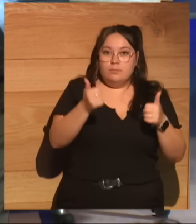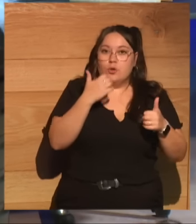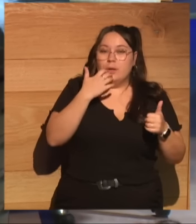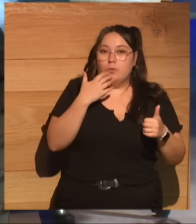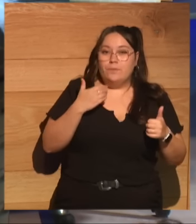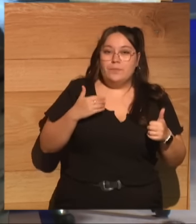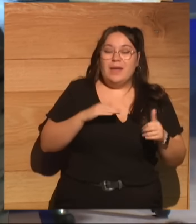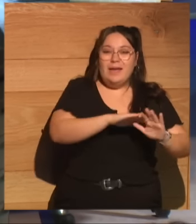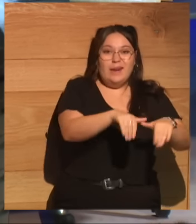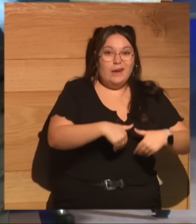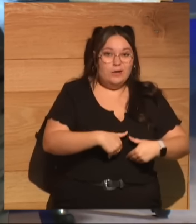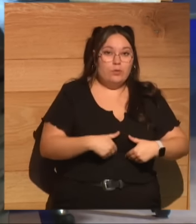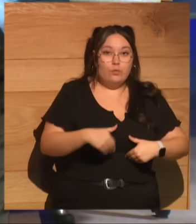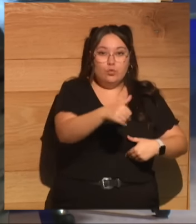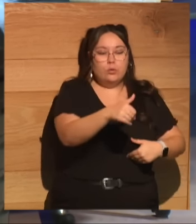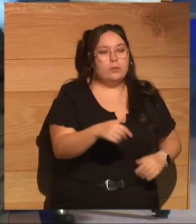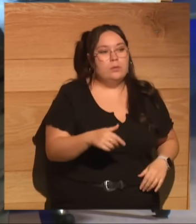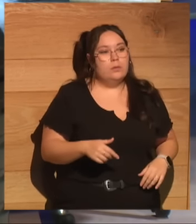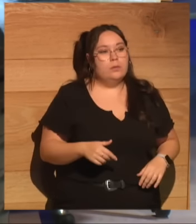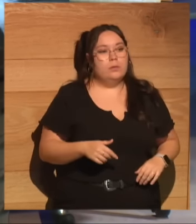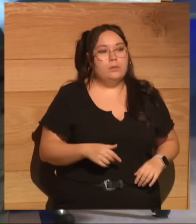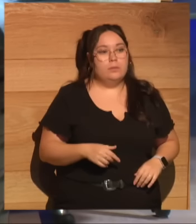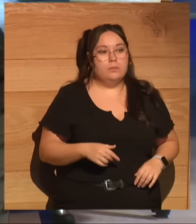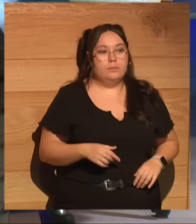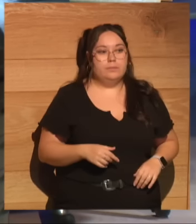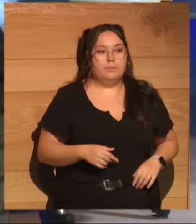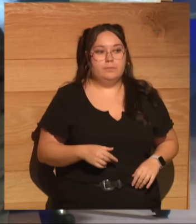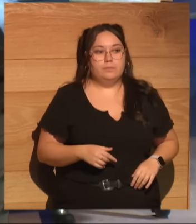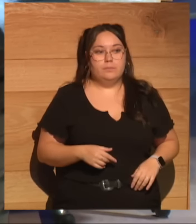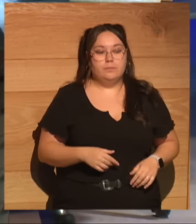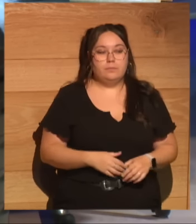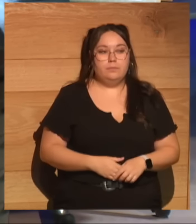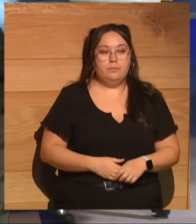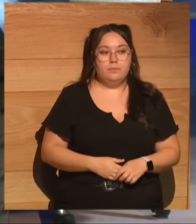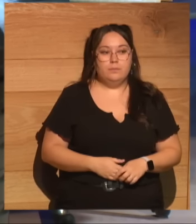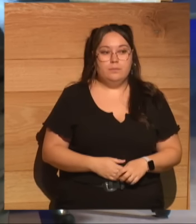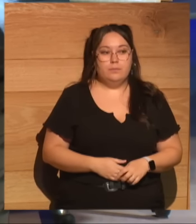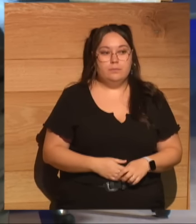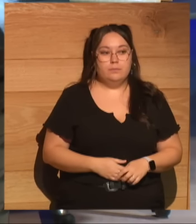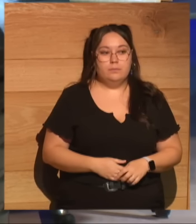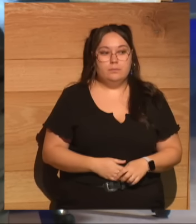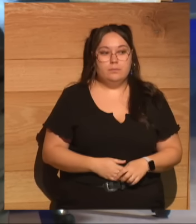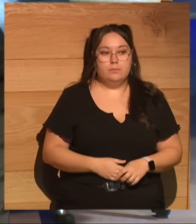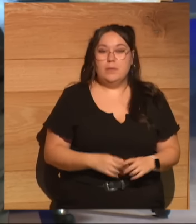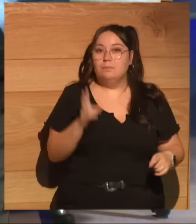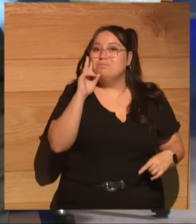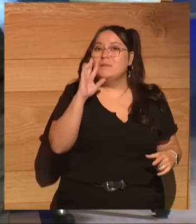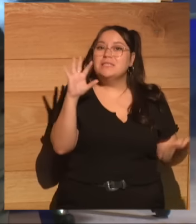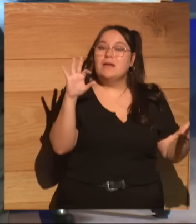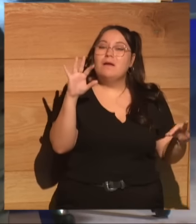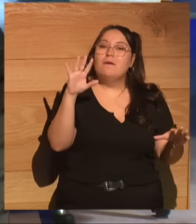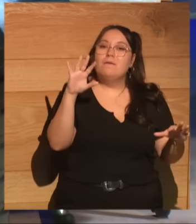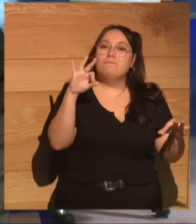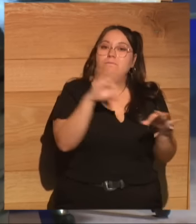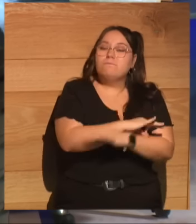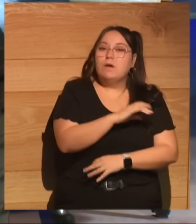al Futuro, ¿no? En eso que hace CMX. Bueno, claro. Pero ¿ves dónde está fallando, claro, ¿no? En la